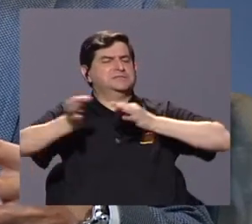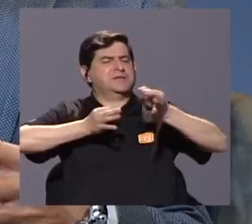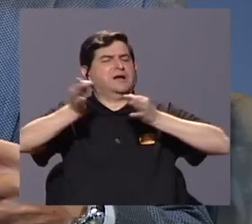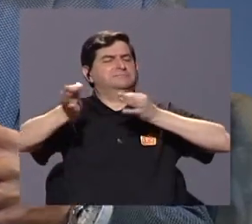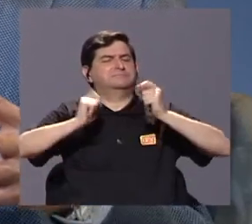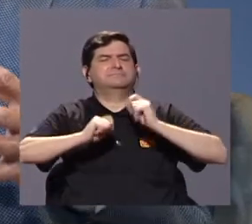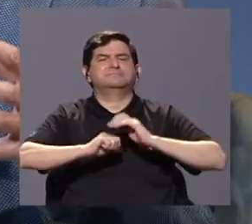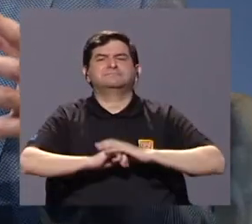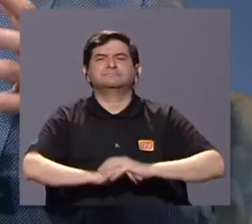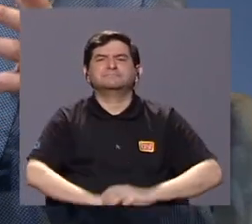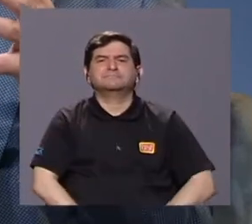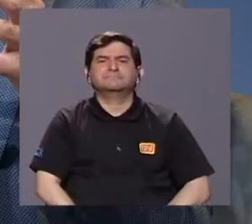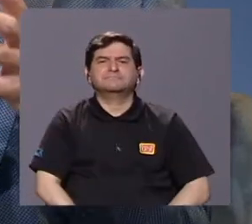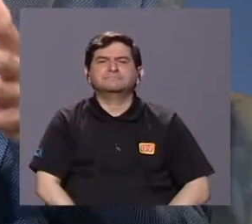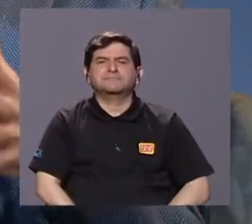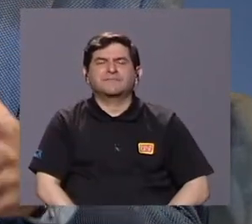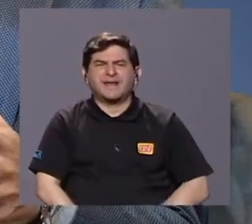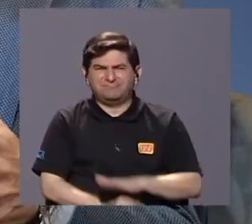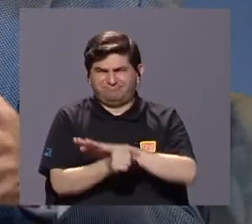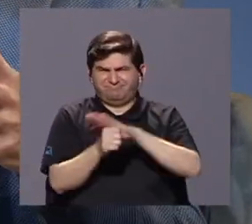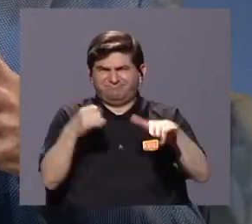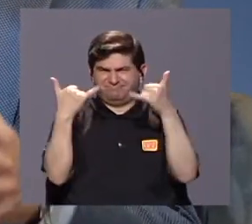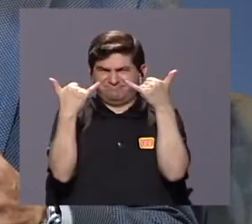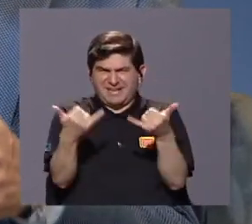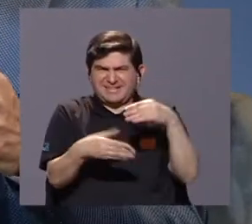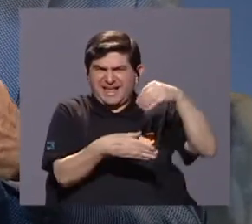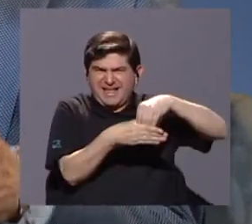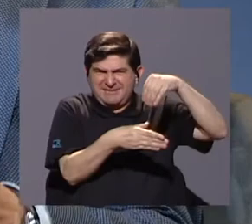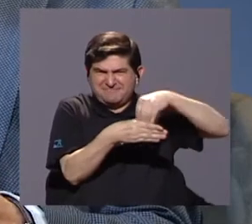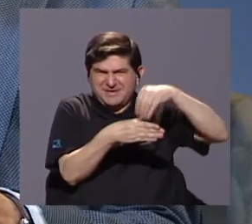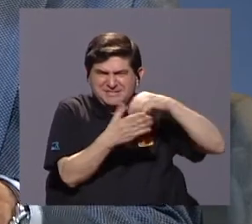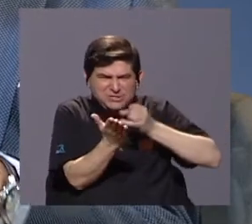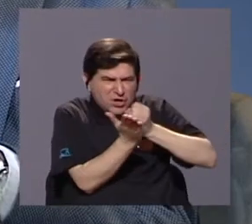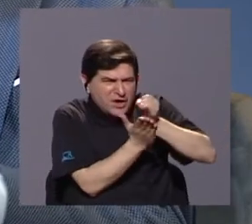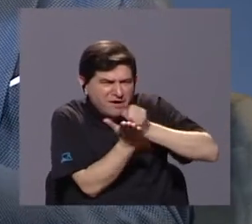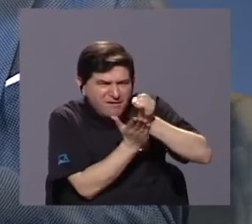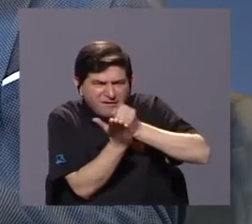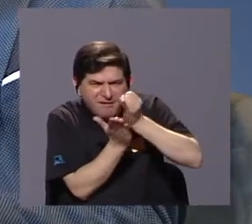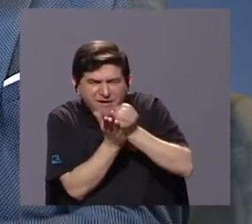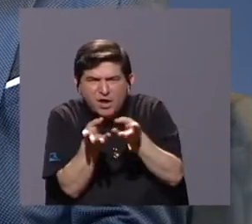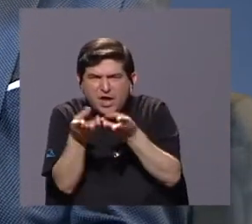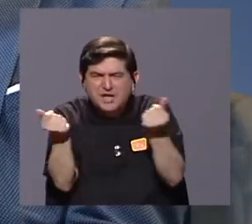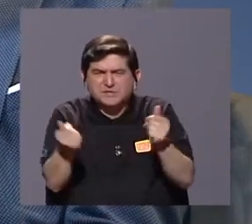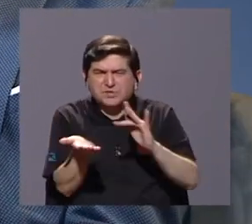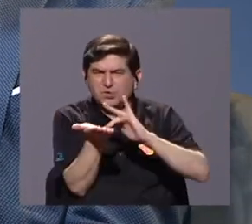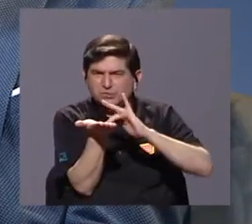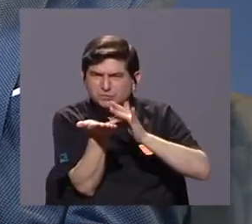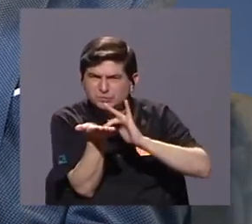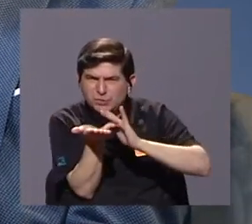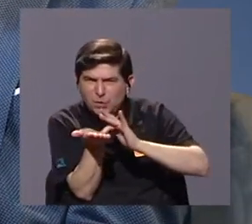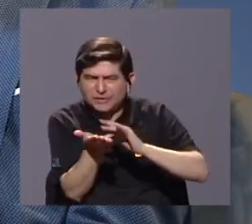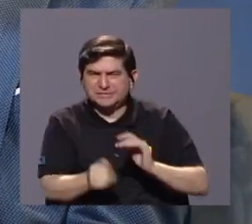muchísimo. ¿Ha sido suficiente la inversión en investigación y soluciones farmacológicas a nivel